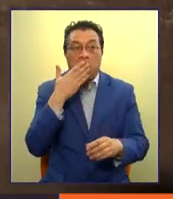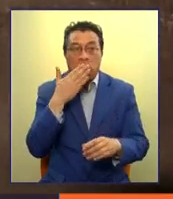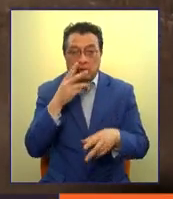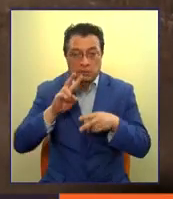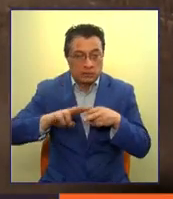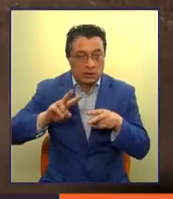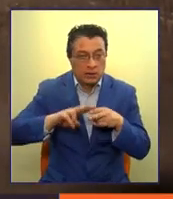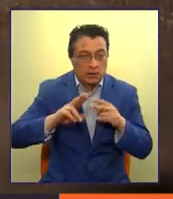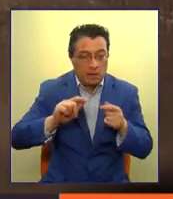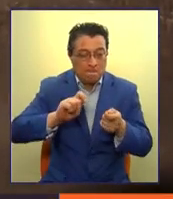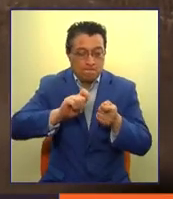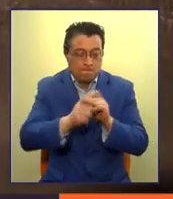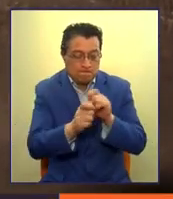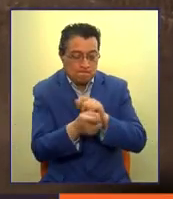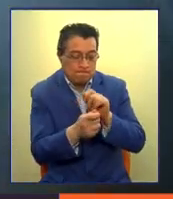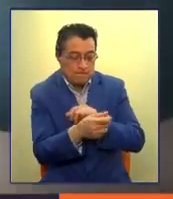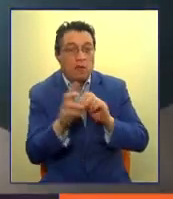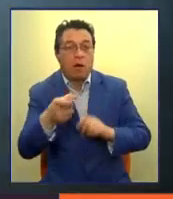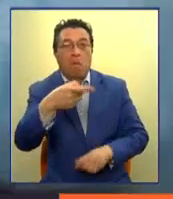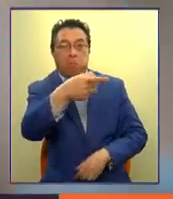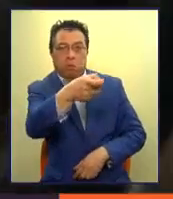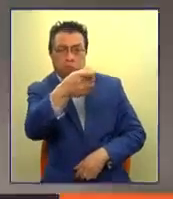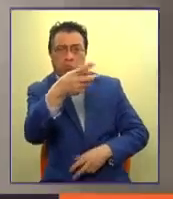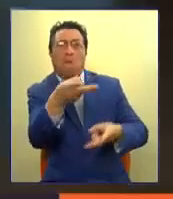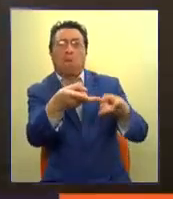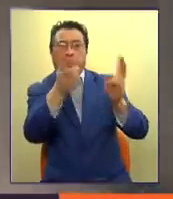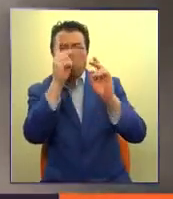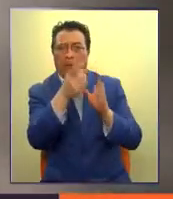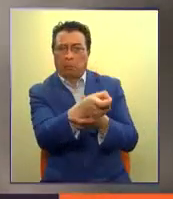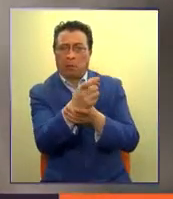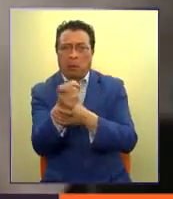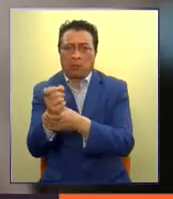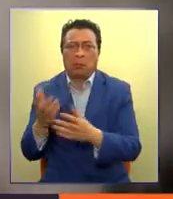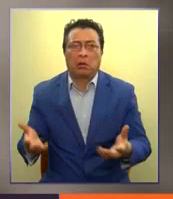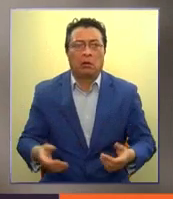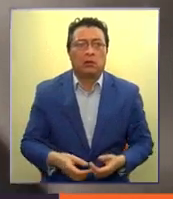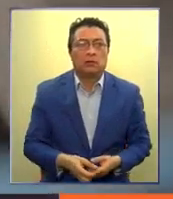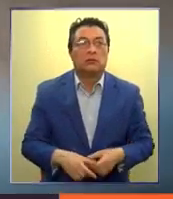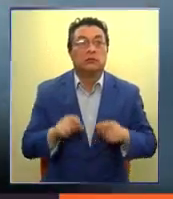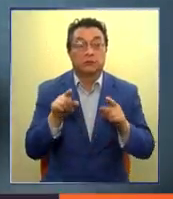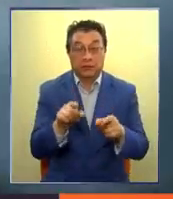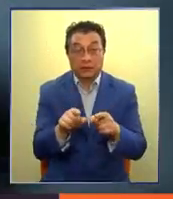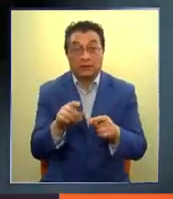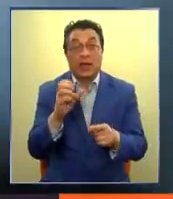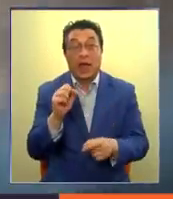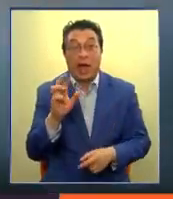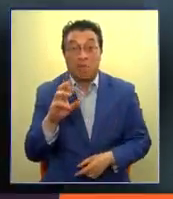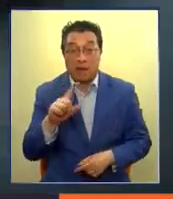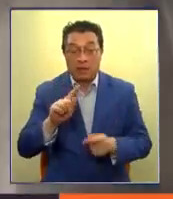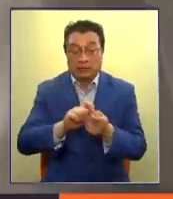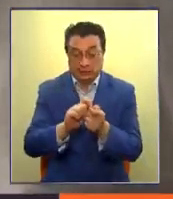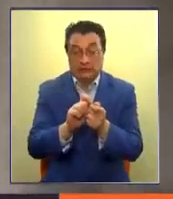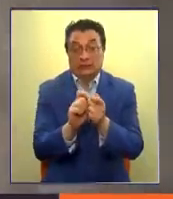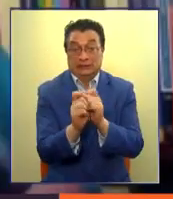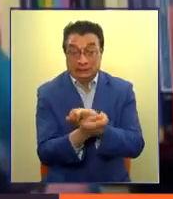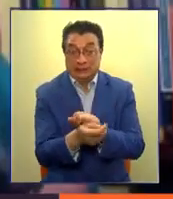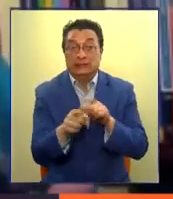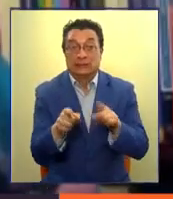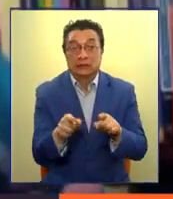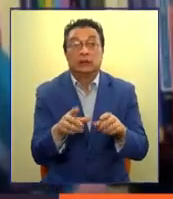armeros, las modifican y las dejan aptas para tiro? Entre armas adaptadas y